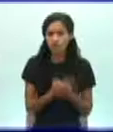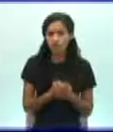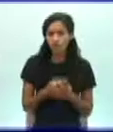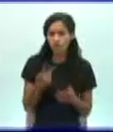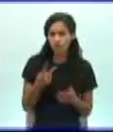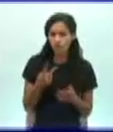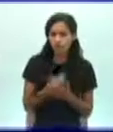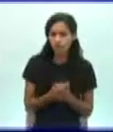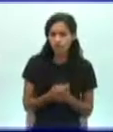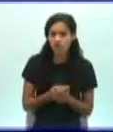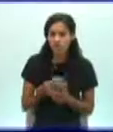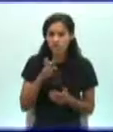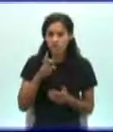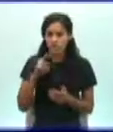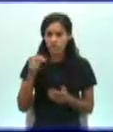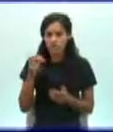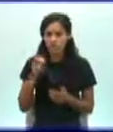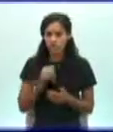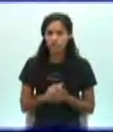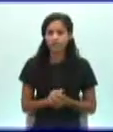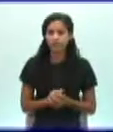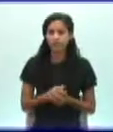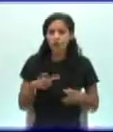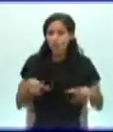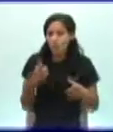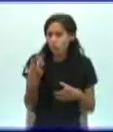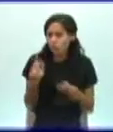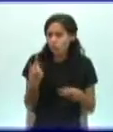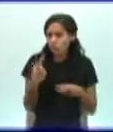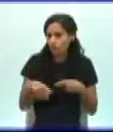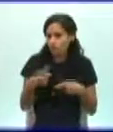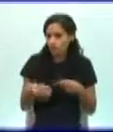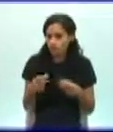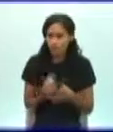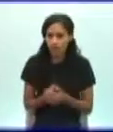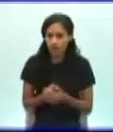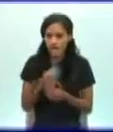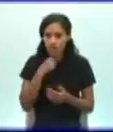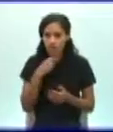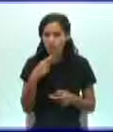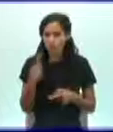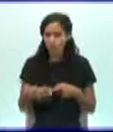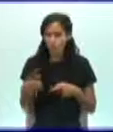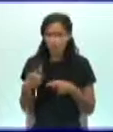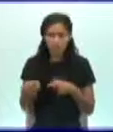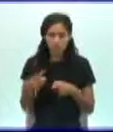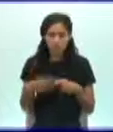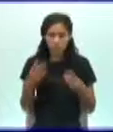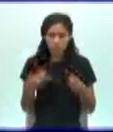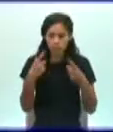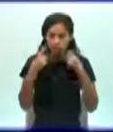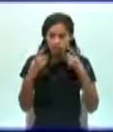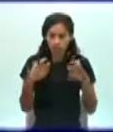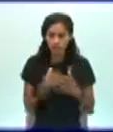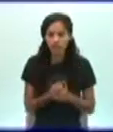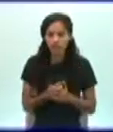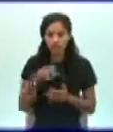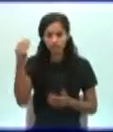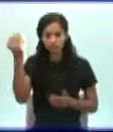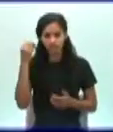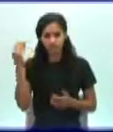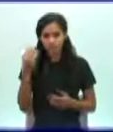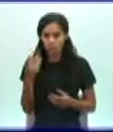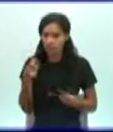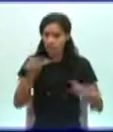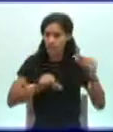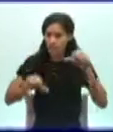Oriental Fran País, donde cumplió diversas tareas y desarrolló una destacada labor. Ingeniera química, cumplió funciones